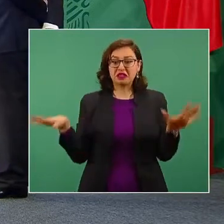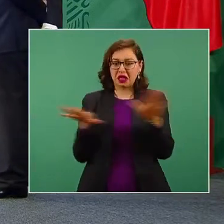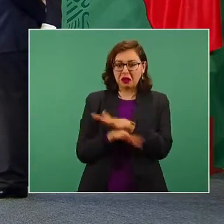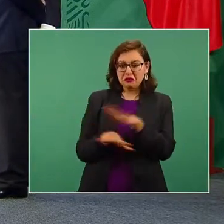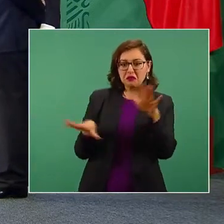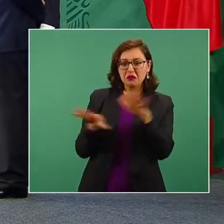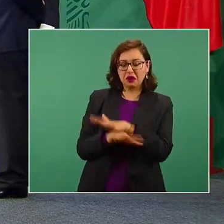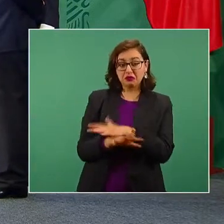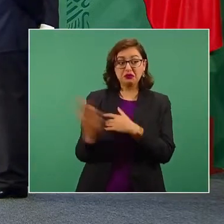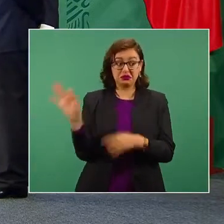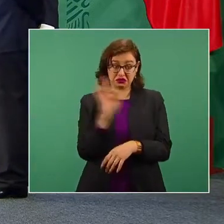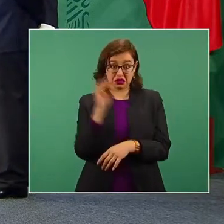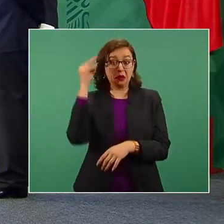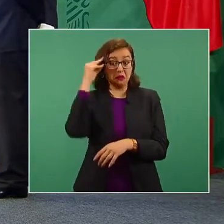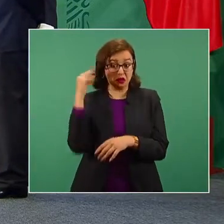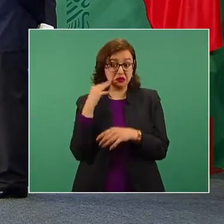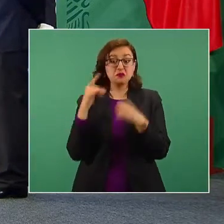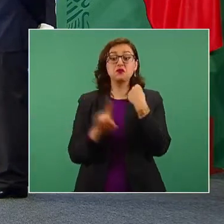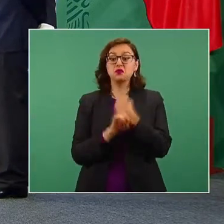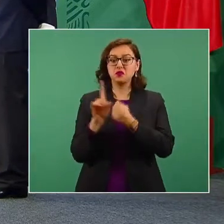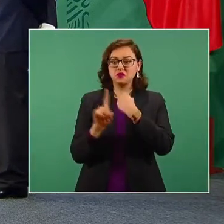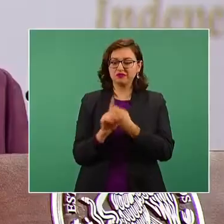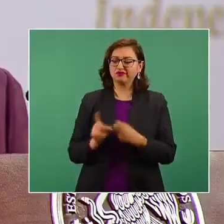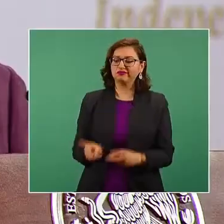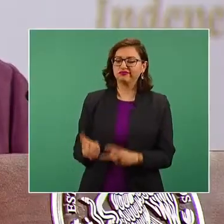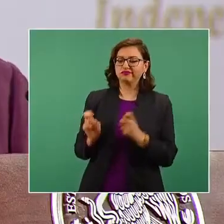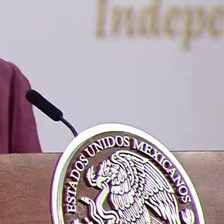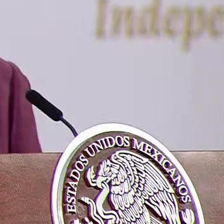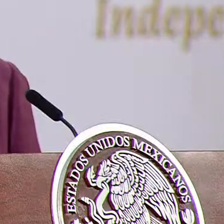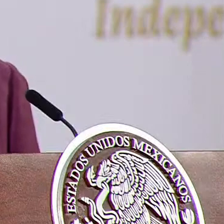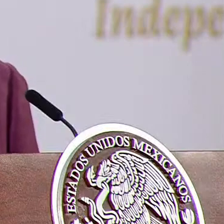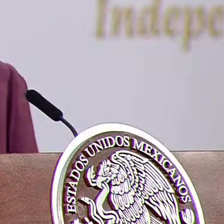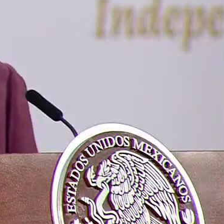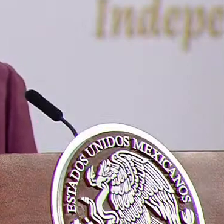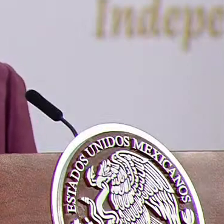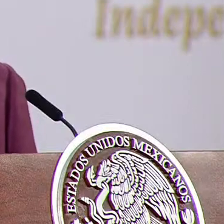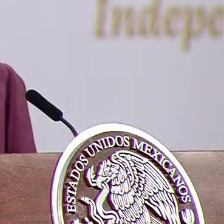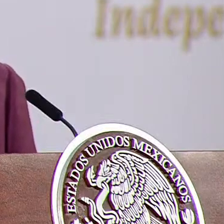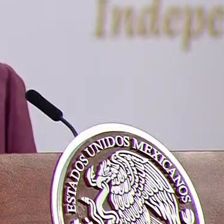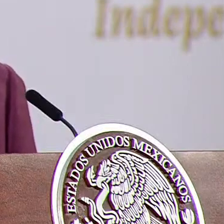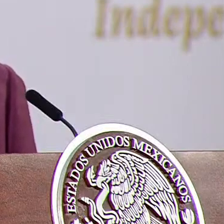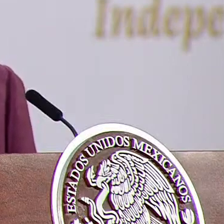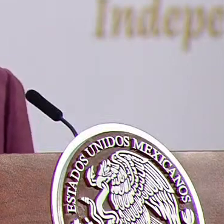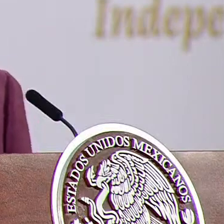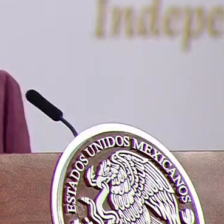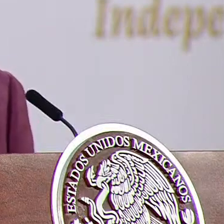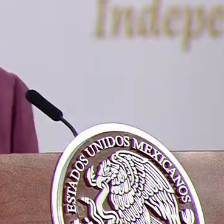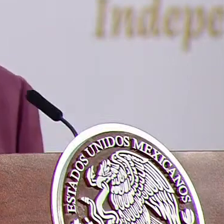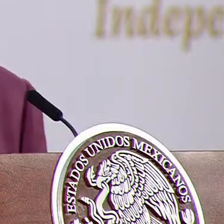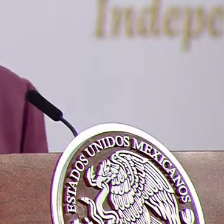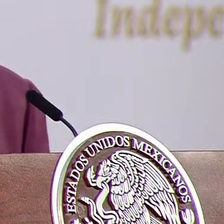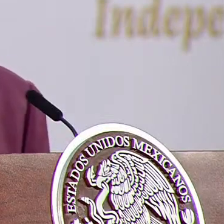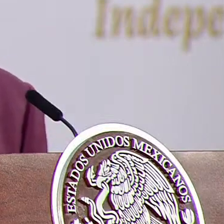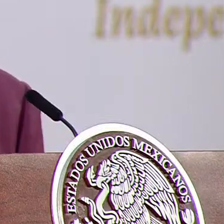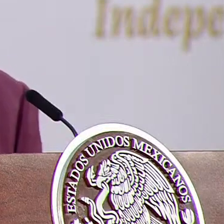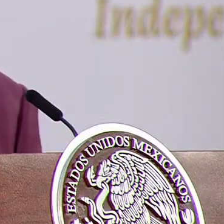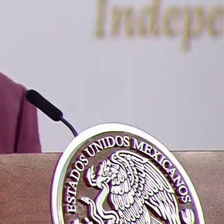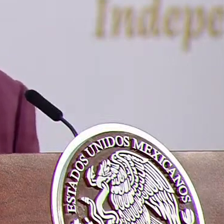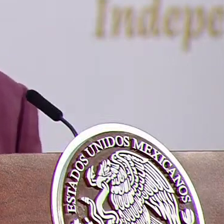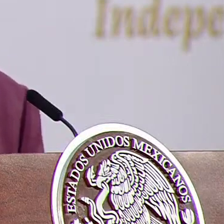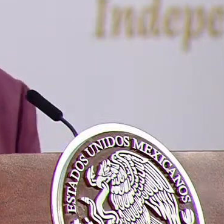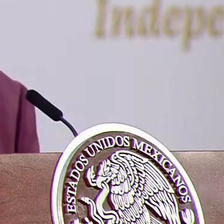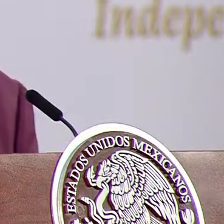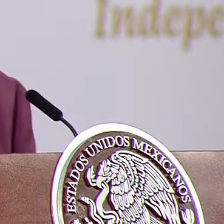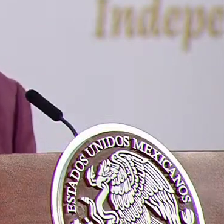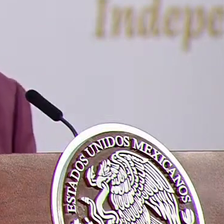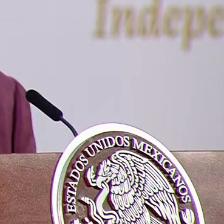alterar lo que da de gasolina, robarle a los consumidores con este tipo de aparatejos. Ya no es el rastrillo que enseñábamos